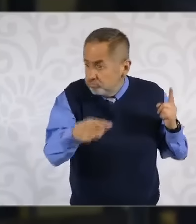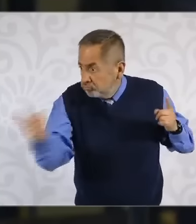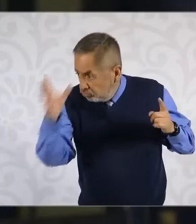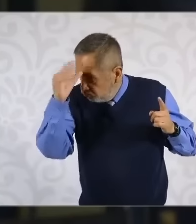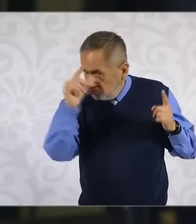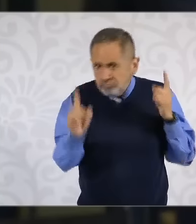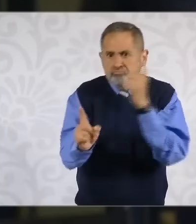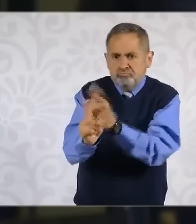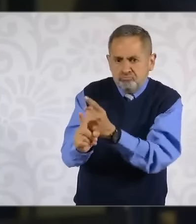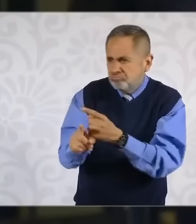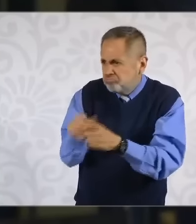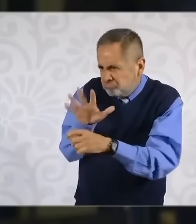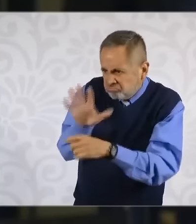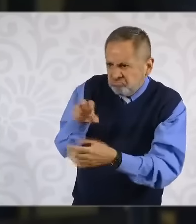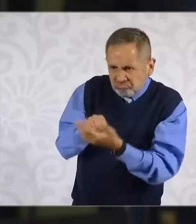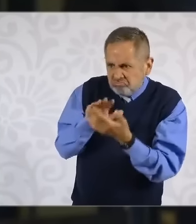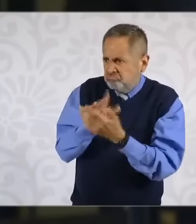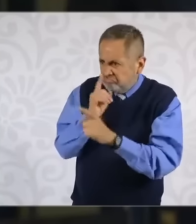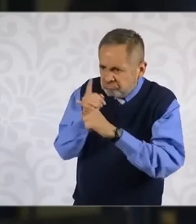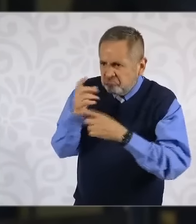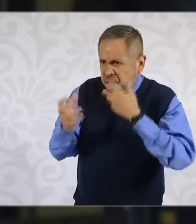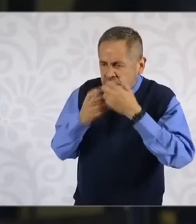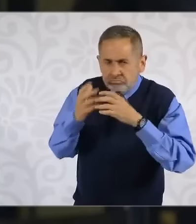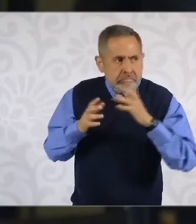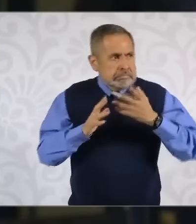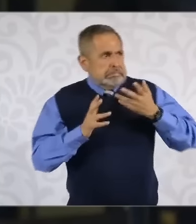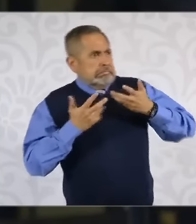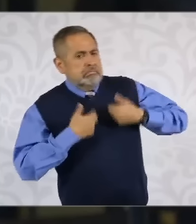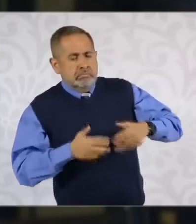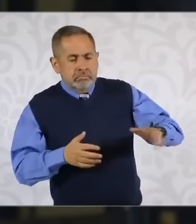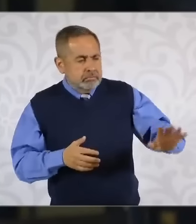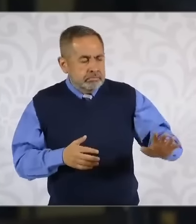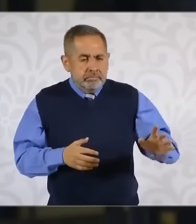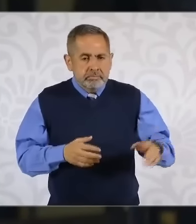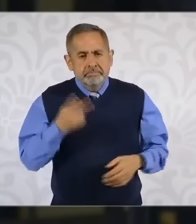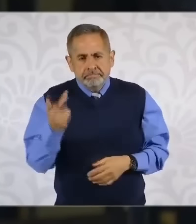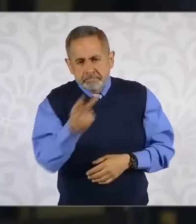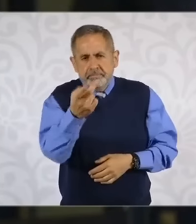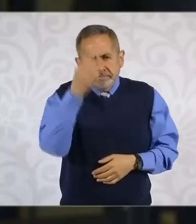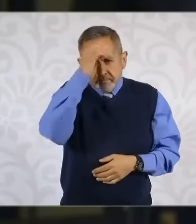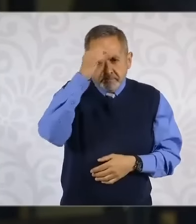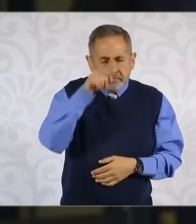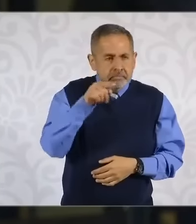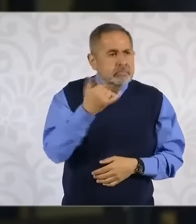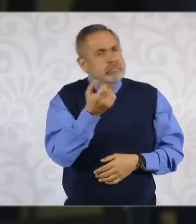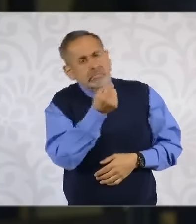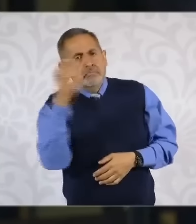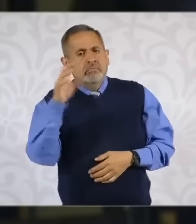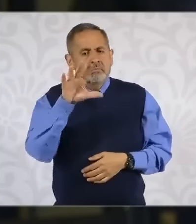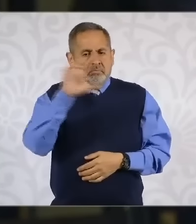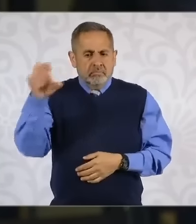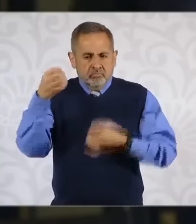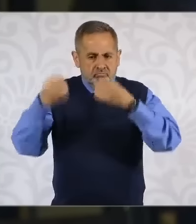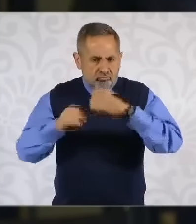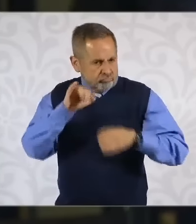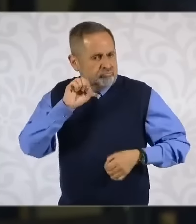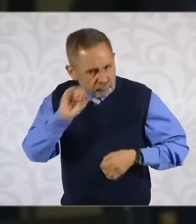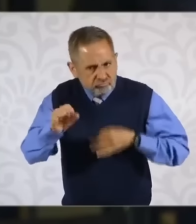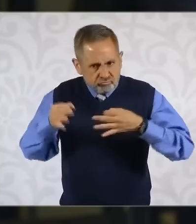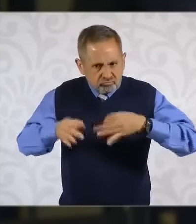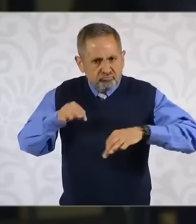a raíz de esto y si usted se solidariza con los jueces que sí están trabajando y